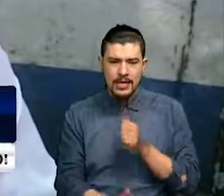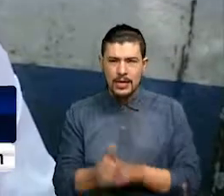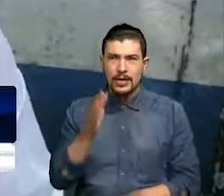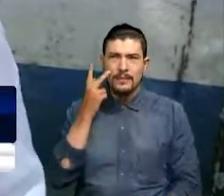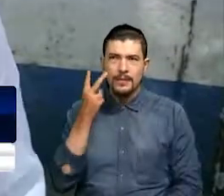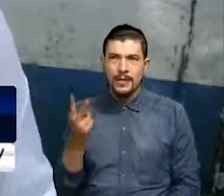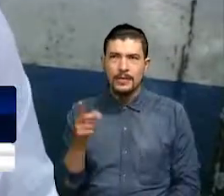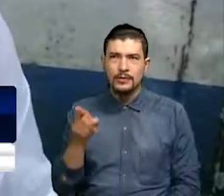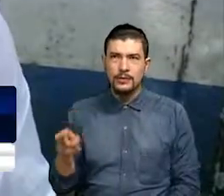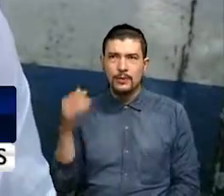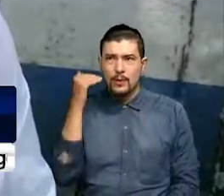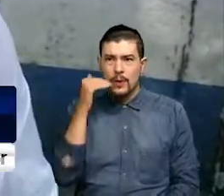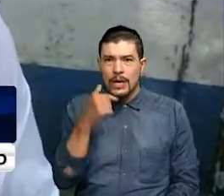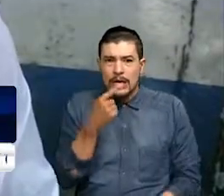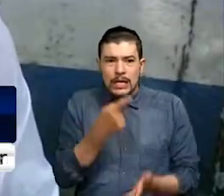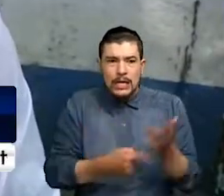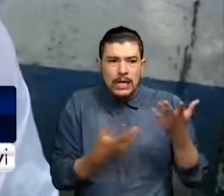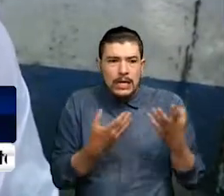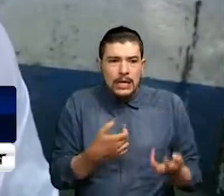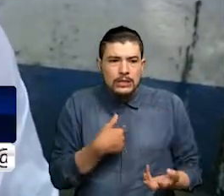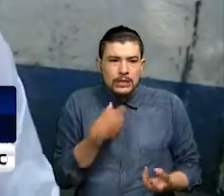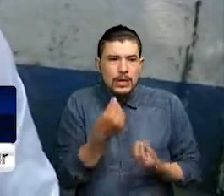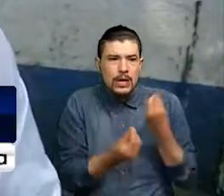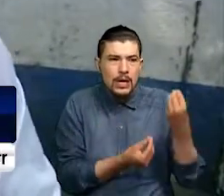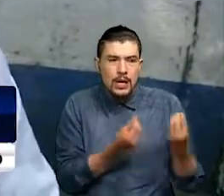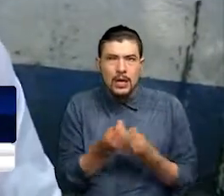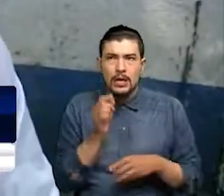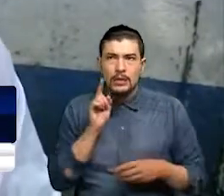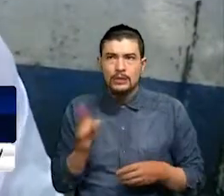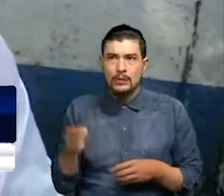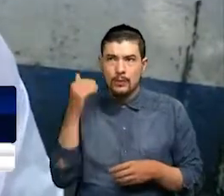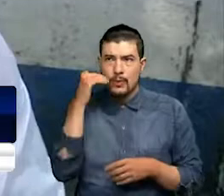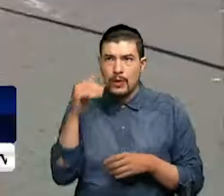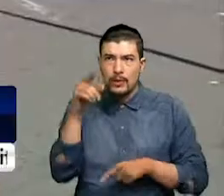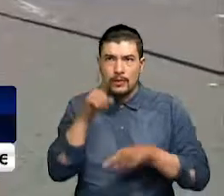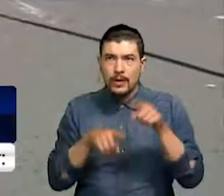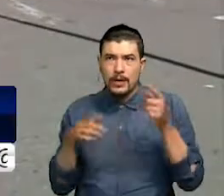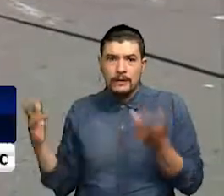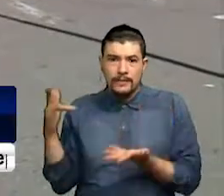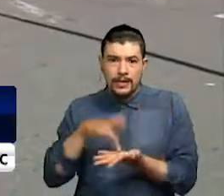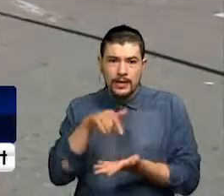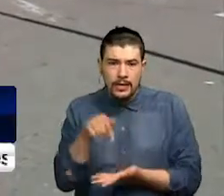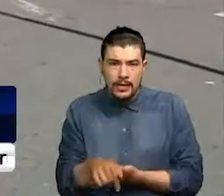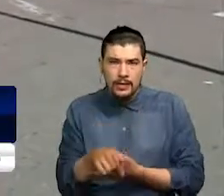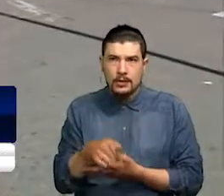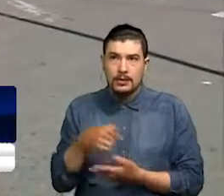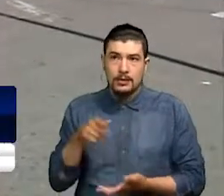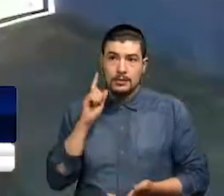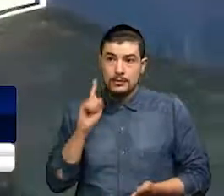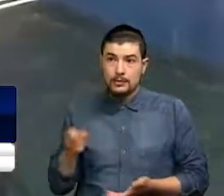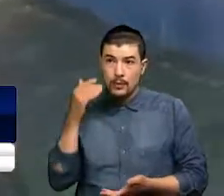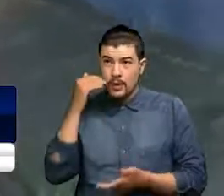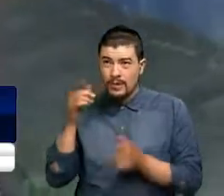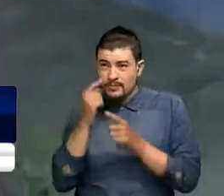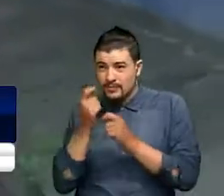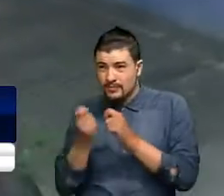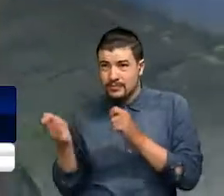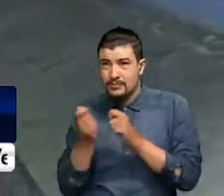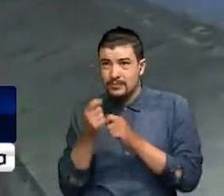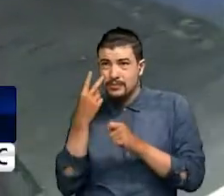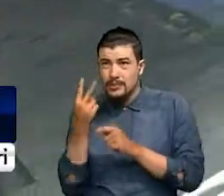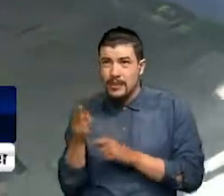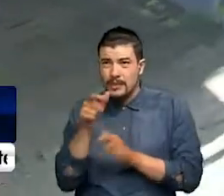que quería que ella y cierto que ya no le podía venir justo en este sector a la vuelta del muro